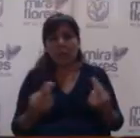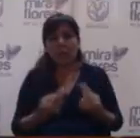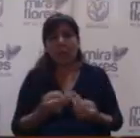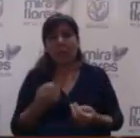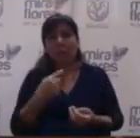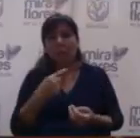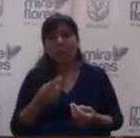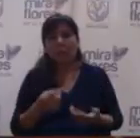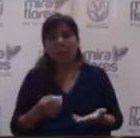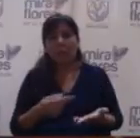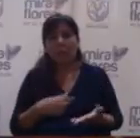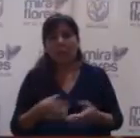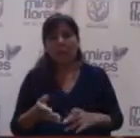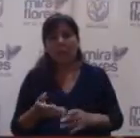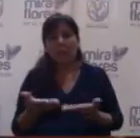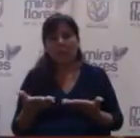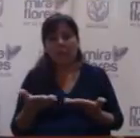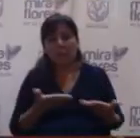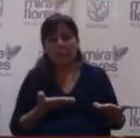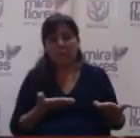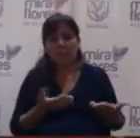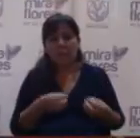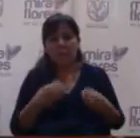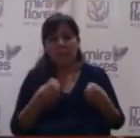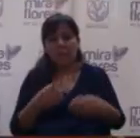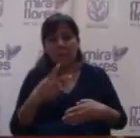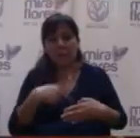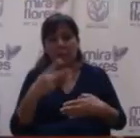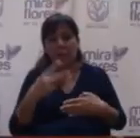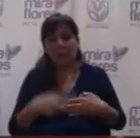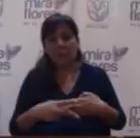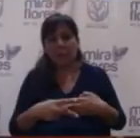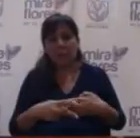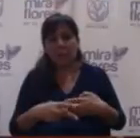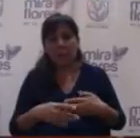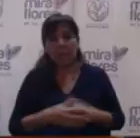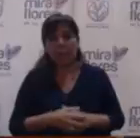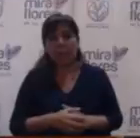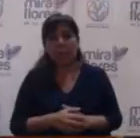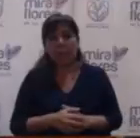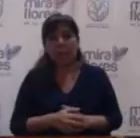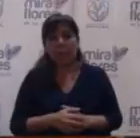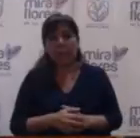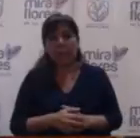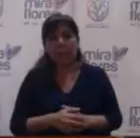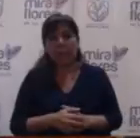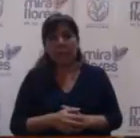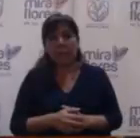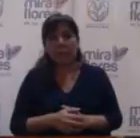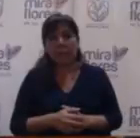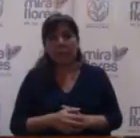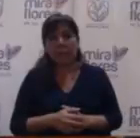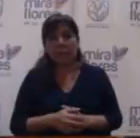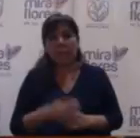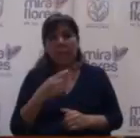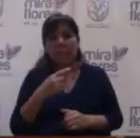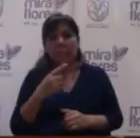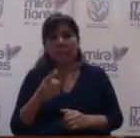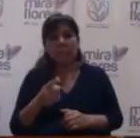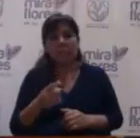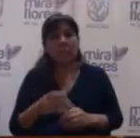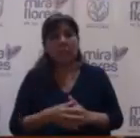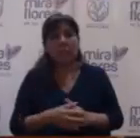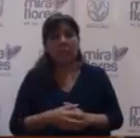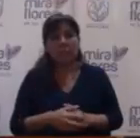explique los alcances de este plan. Yo lo he leído, pero no todos, por ejemplo, están pasando por Mira TV y los